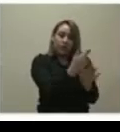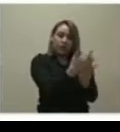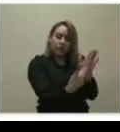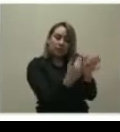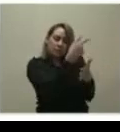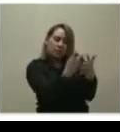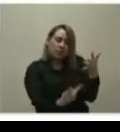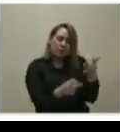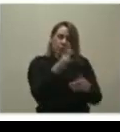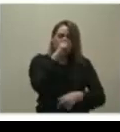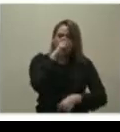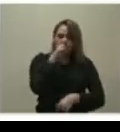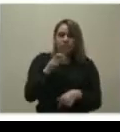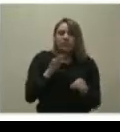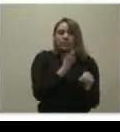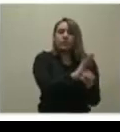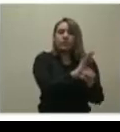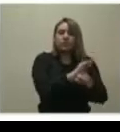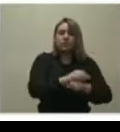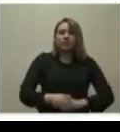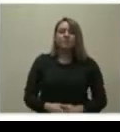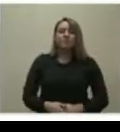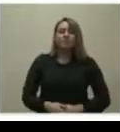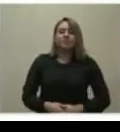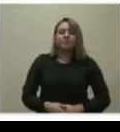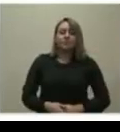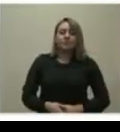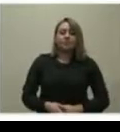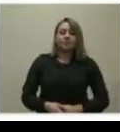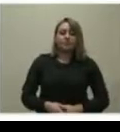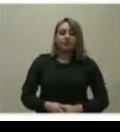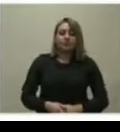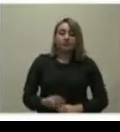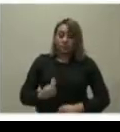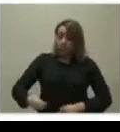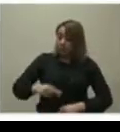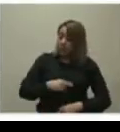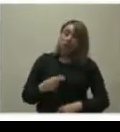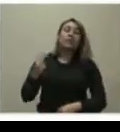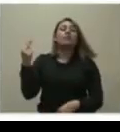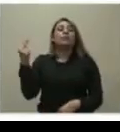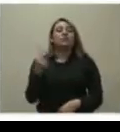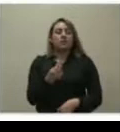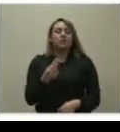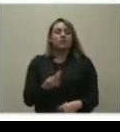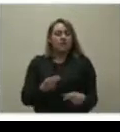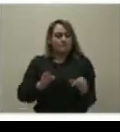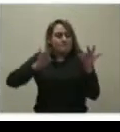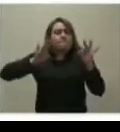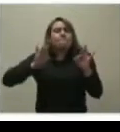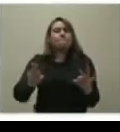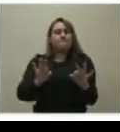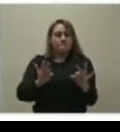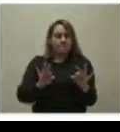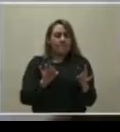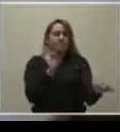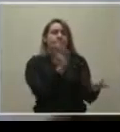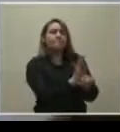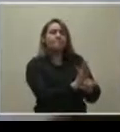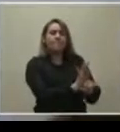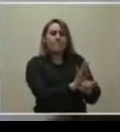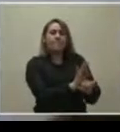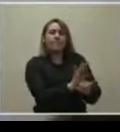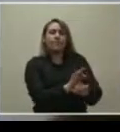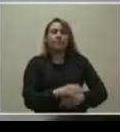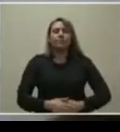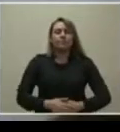y funcionamiento en el ámbito estatal. Necesitamos mayor eficiencia y eficacia en la